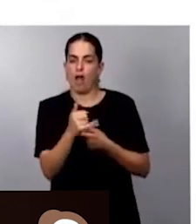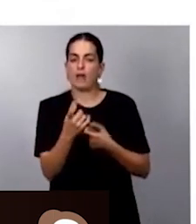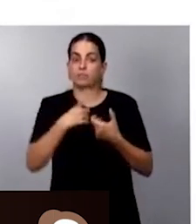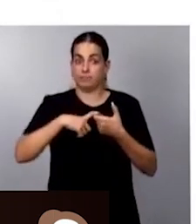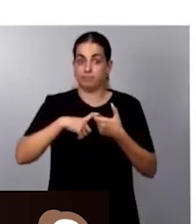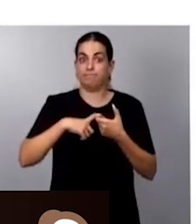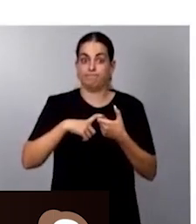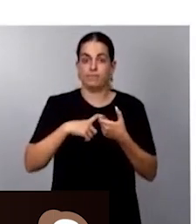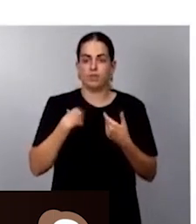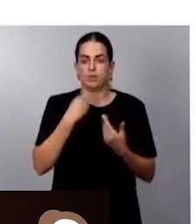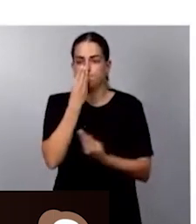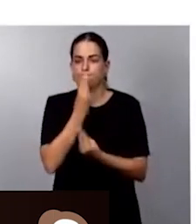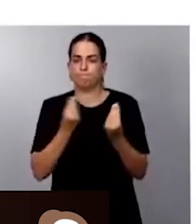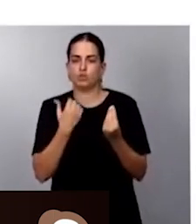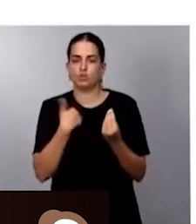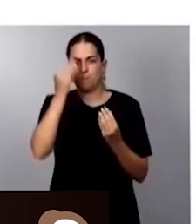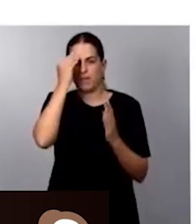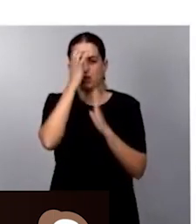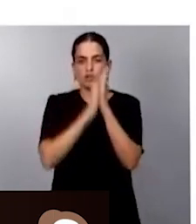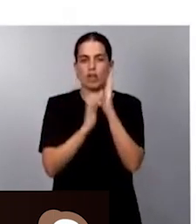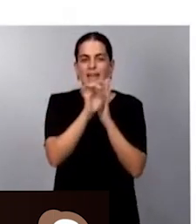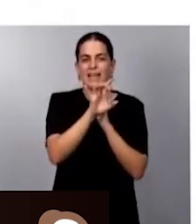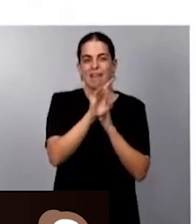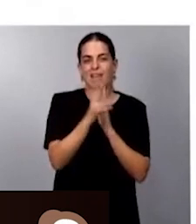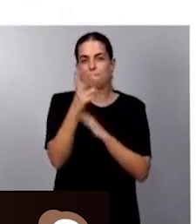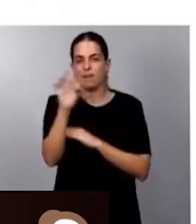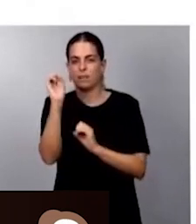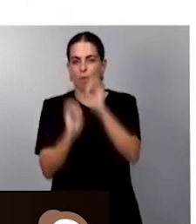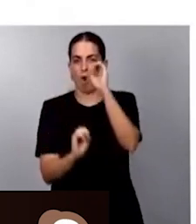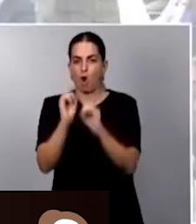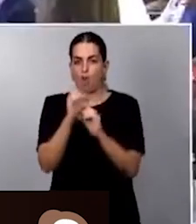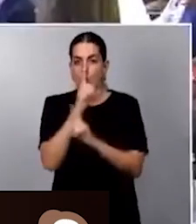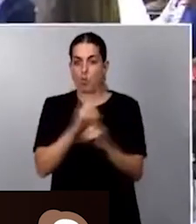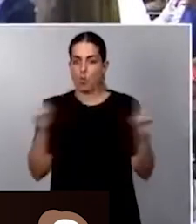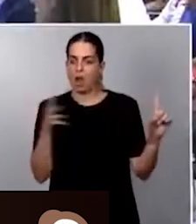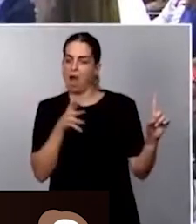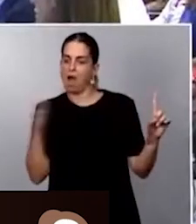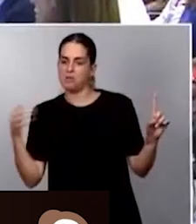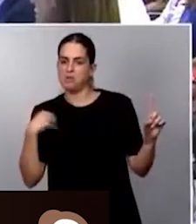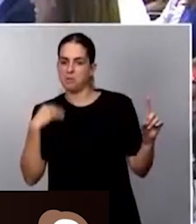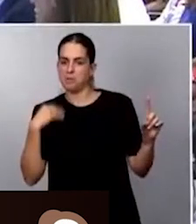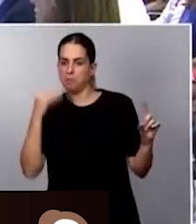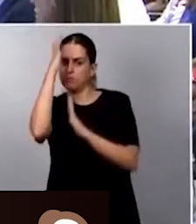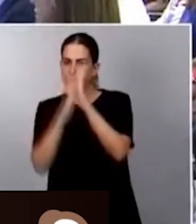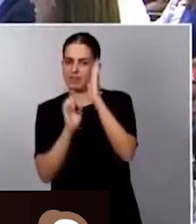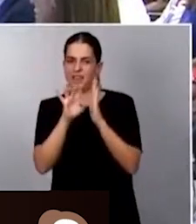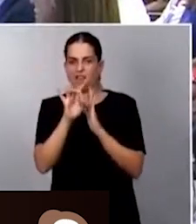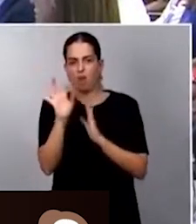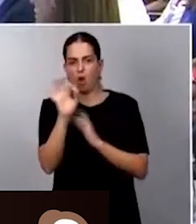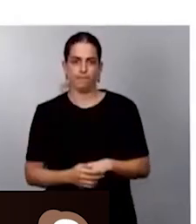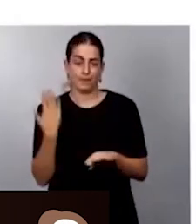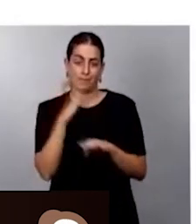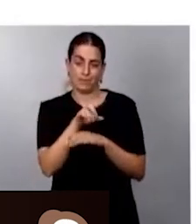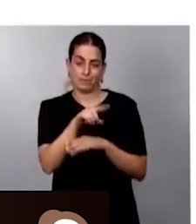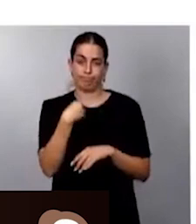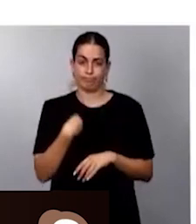me preocupa mucho porque el siguiente paso y eso ya no es economía es es política el siguiente paso que ya está